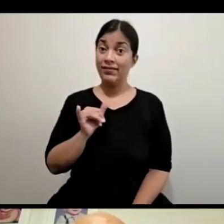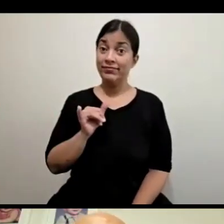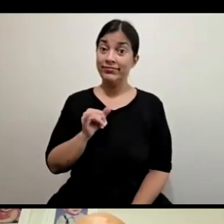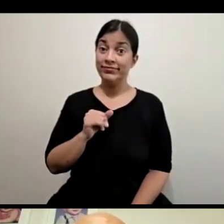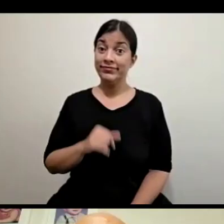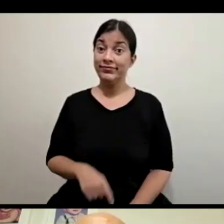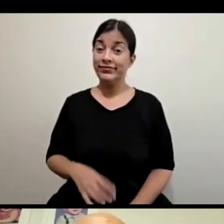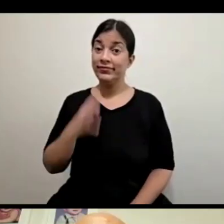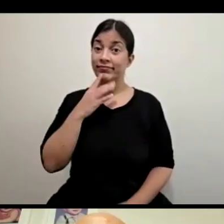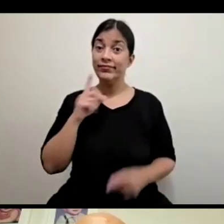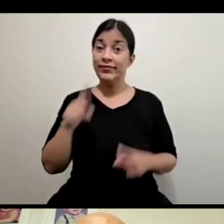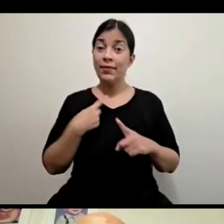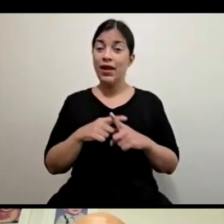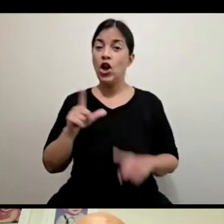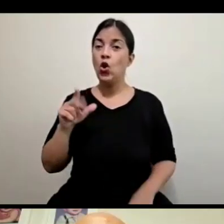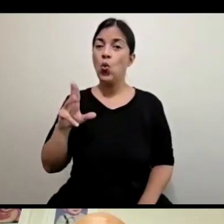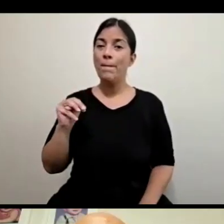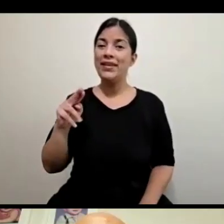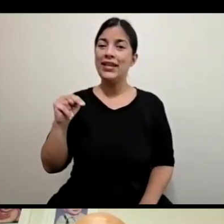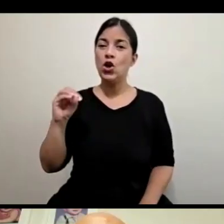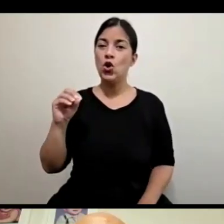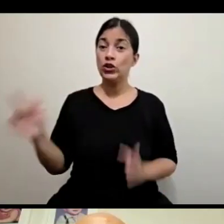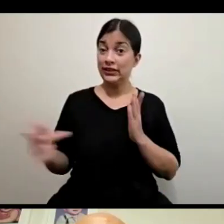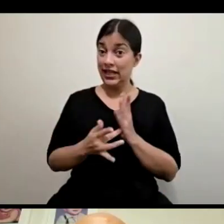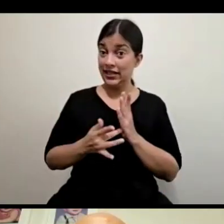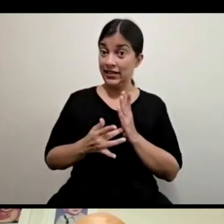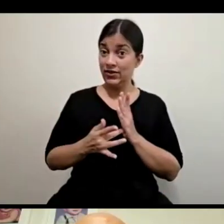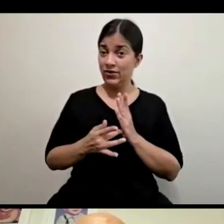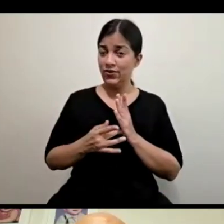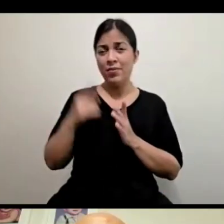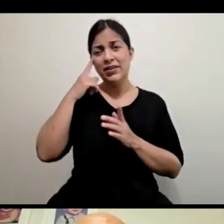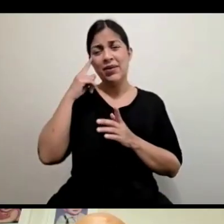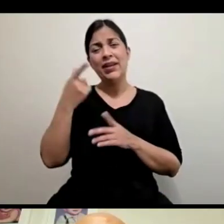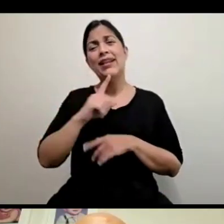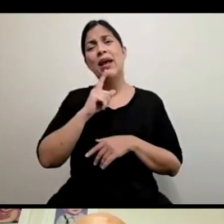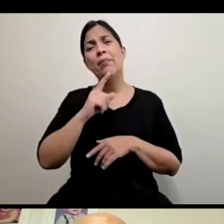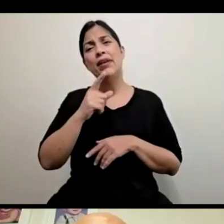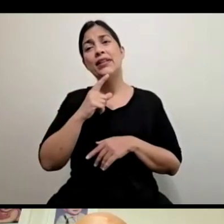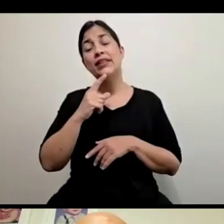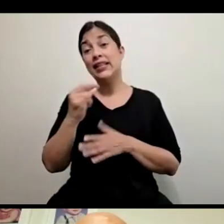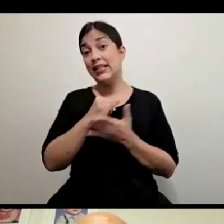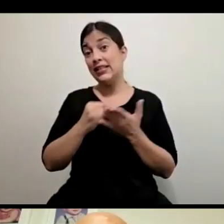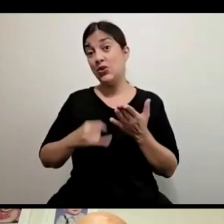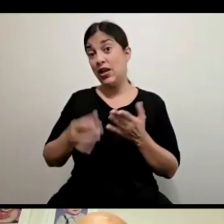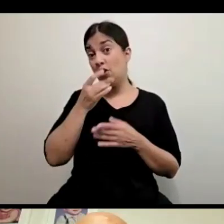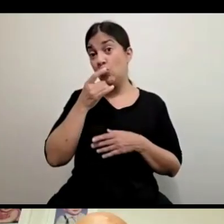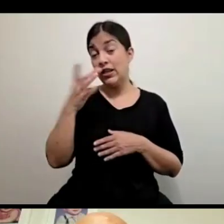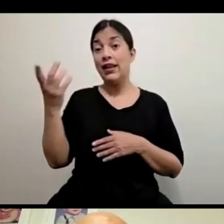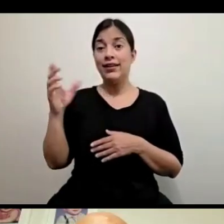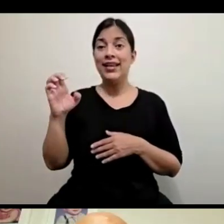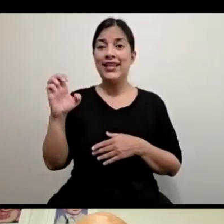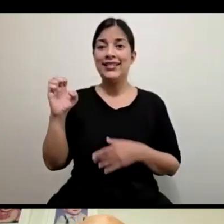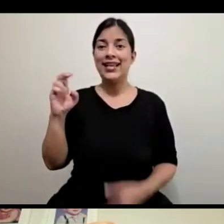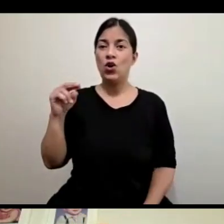Cuando hablaban de luminotécnico era que se pensaba que el que realmente diseñaba las luces era el escenógrafo, porque el escenógrafo creaba